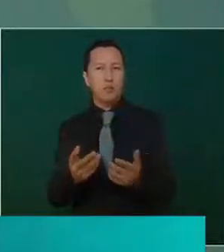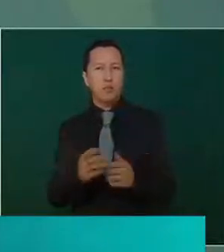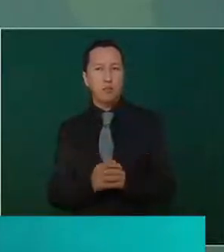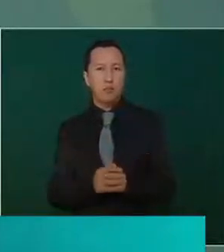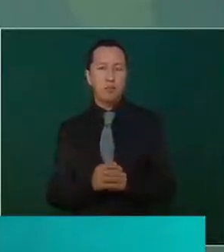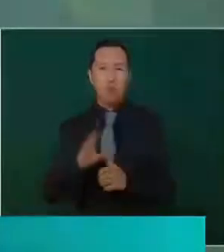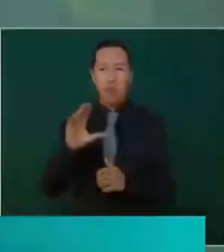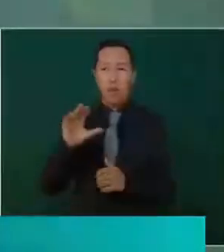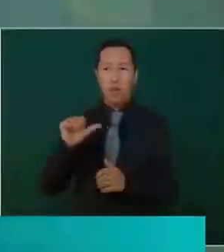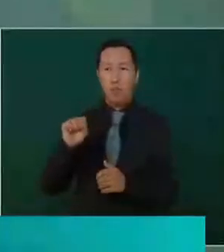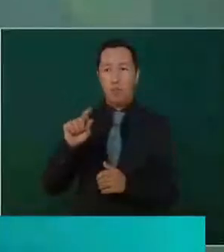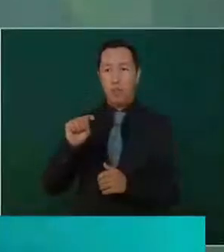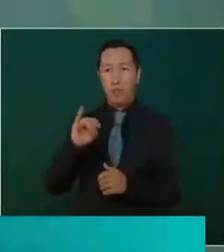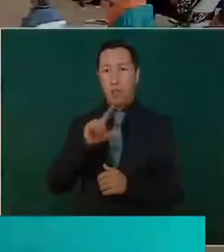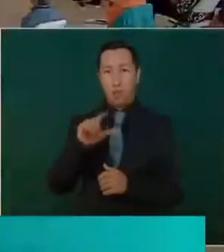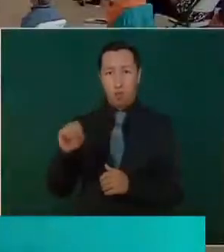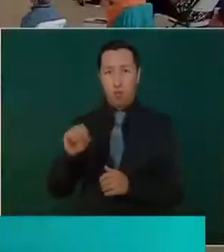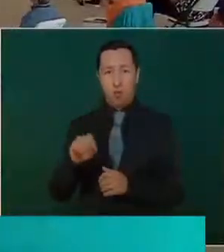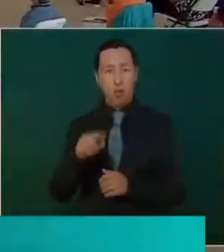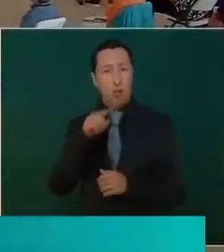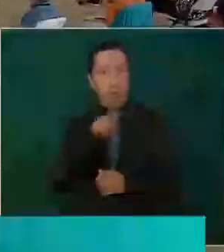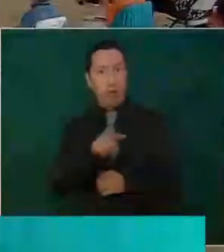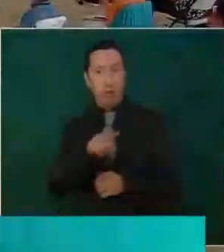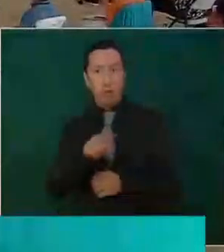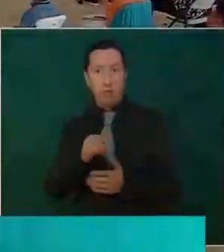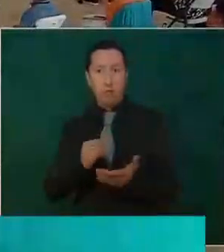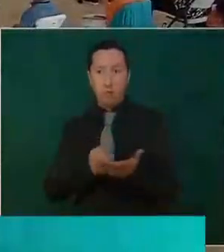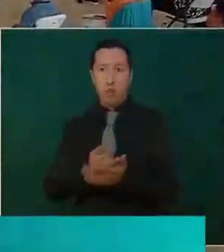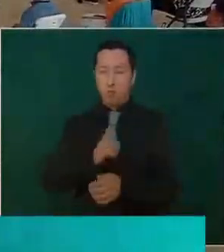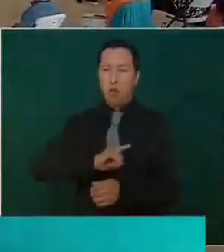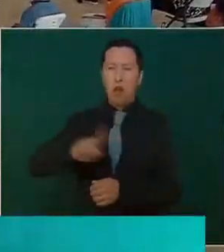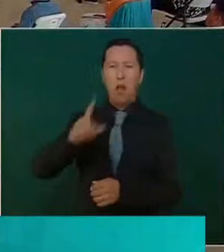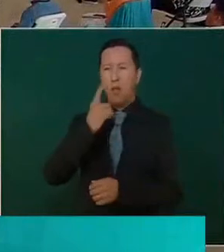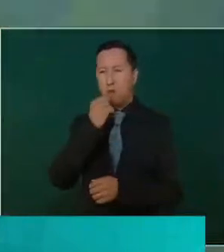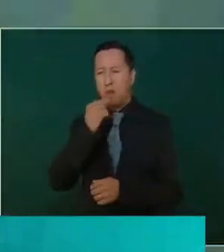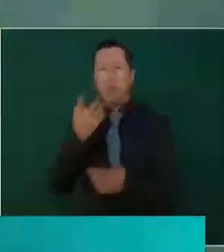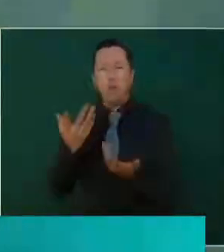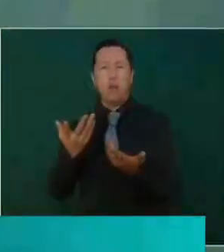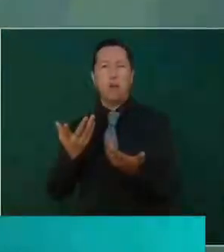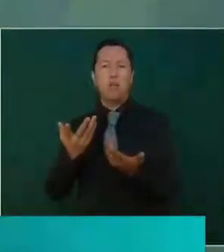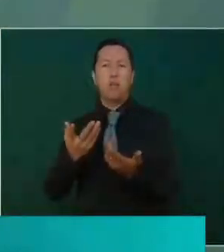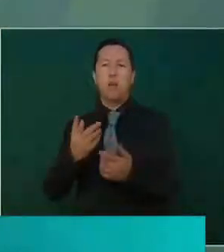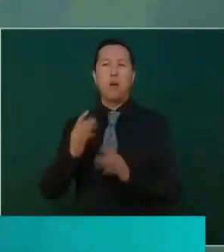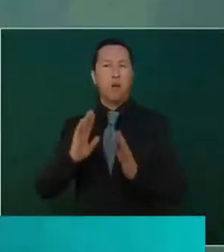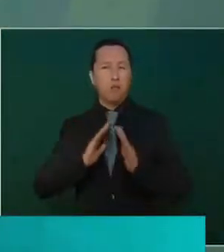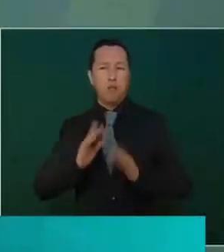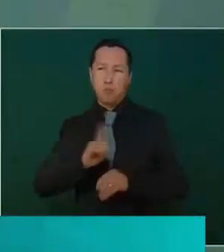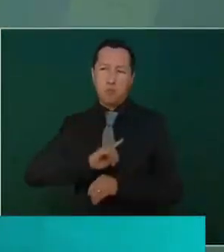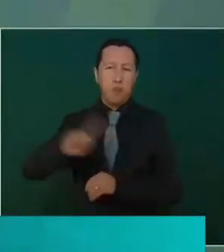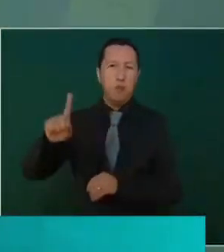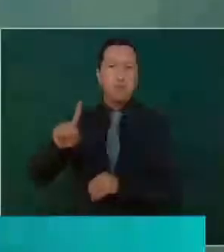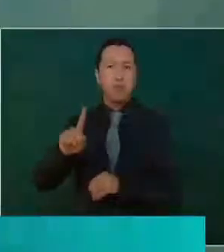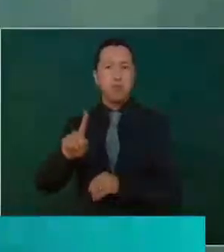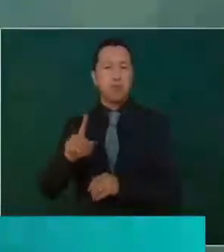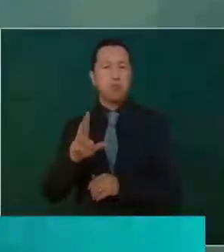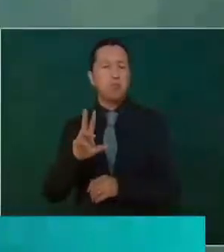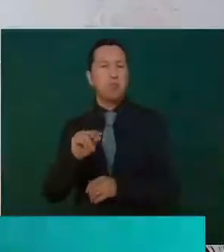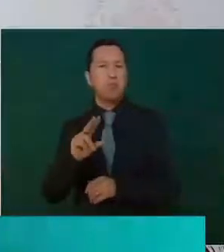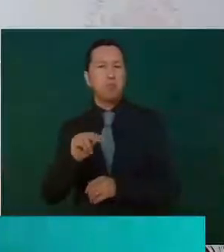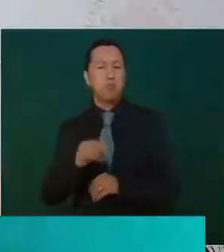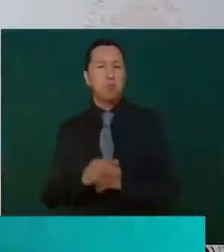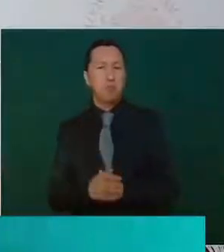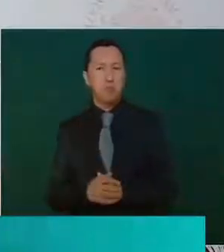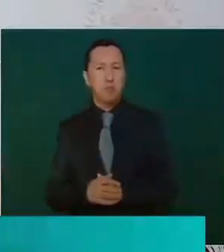Pues Castillo no sacó a la policía, no sacó al ejército. Es más, ellos